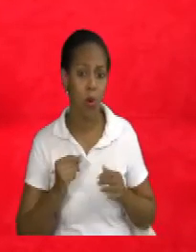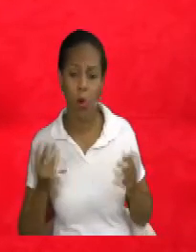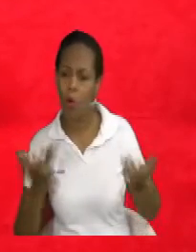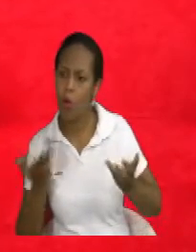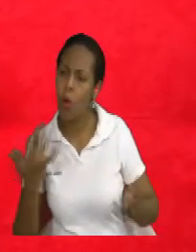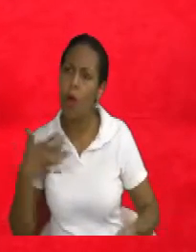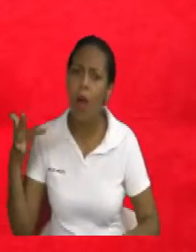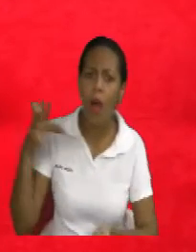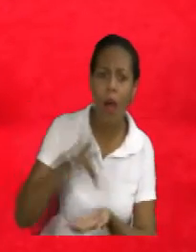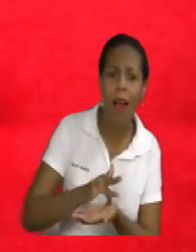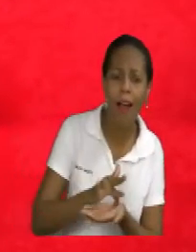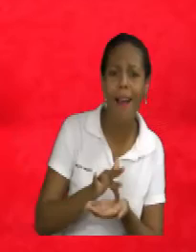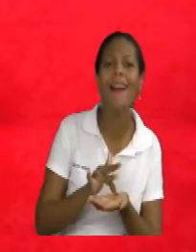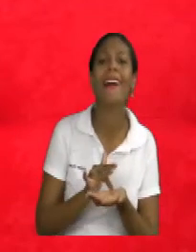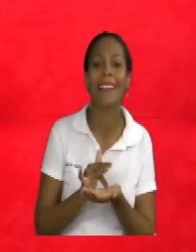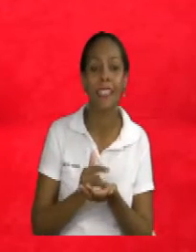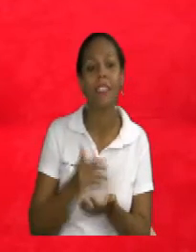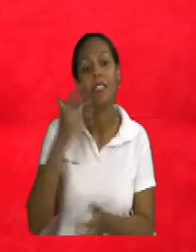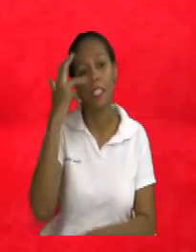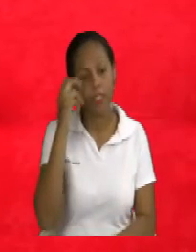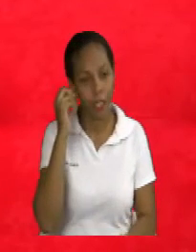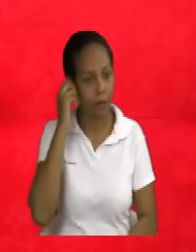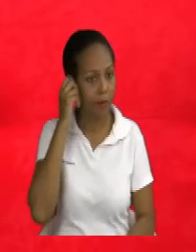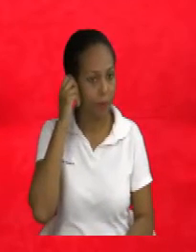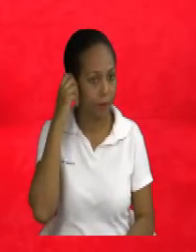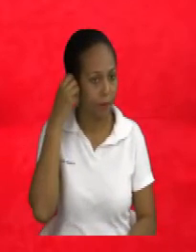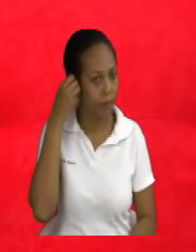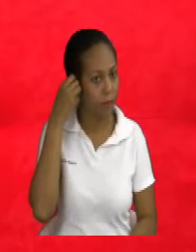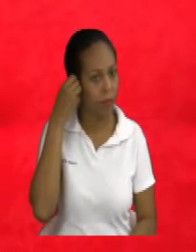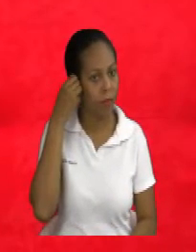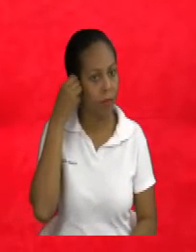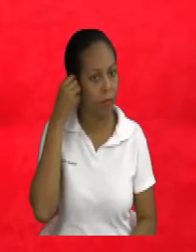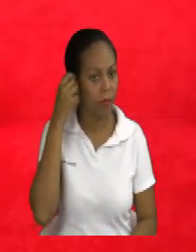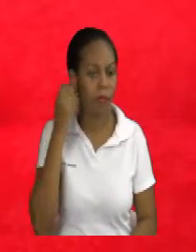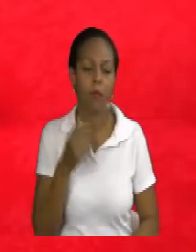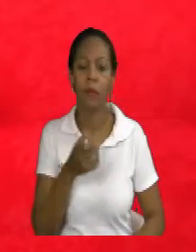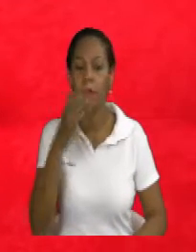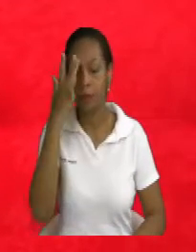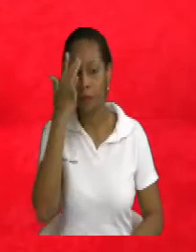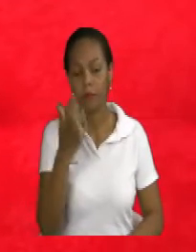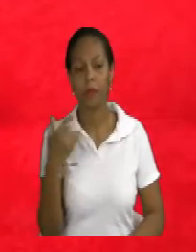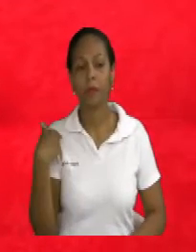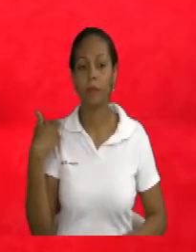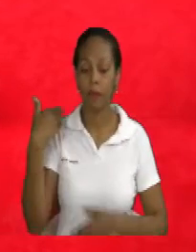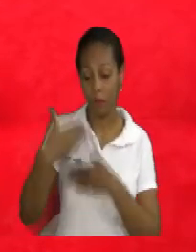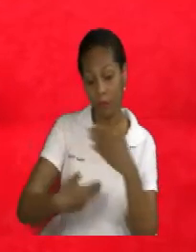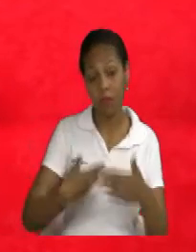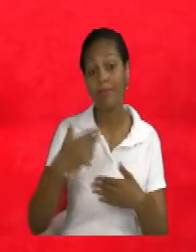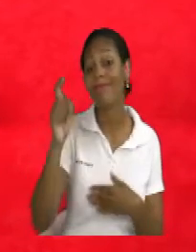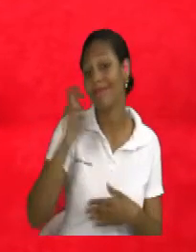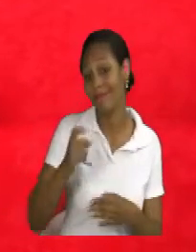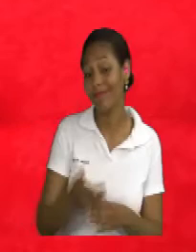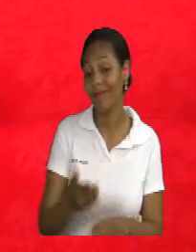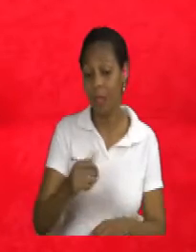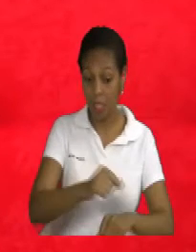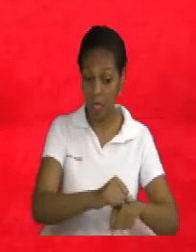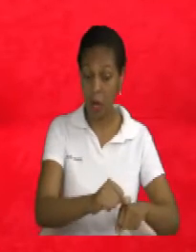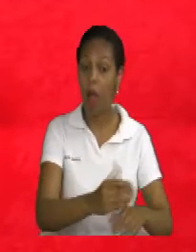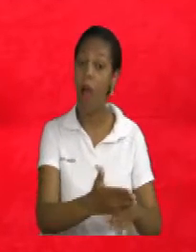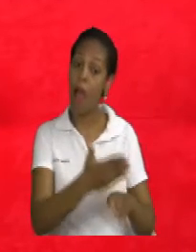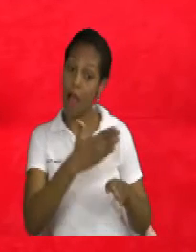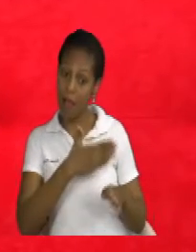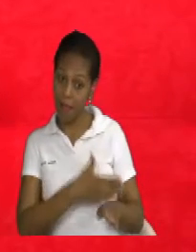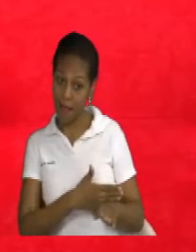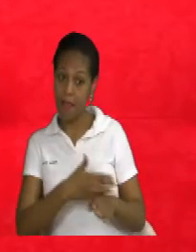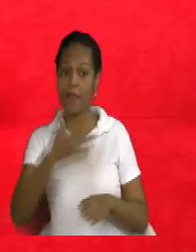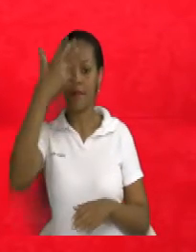deben presentarse a hacer los exámenes de laboratorio, porque hay un proceso de exámenes de laboratorio previos que se